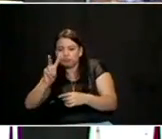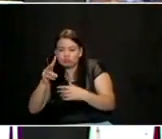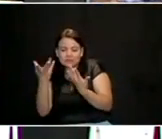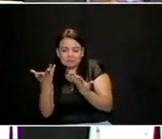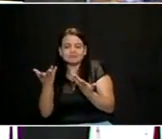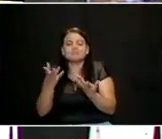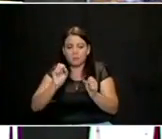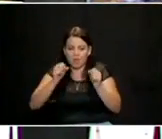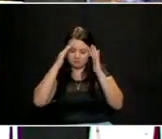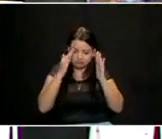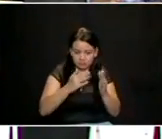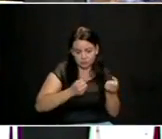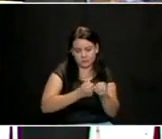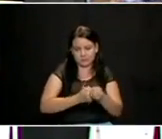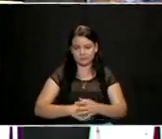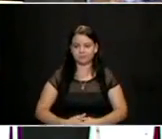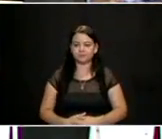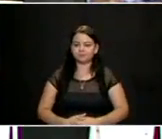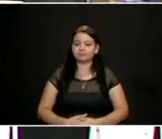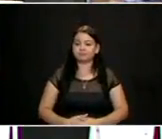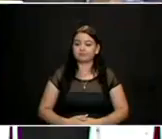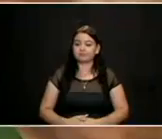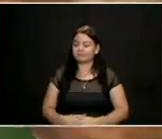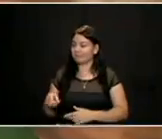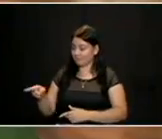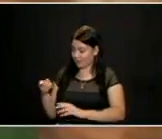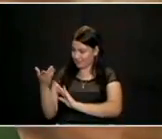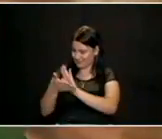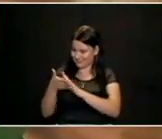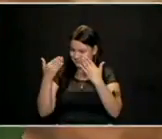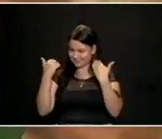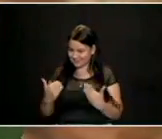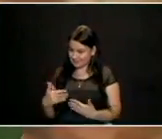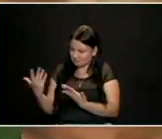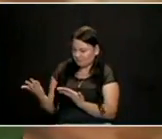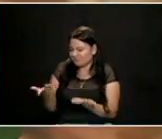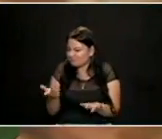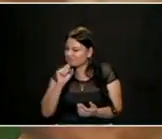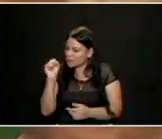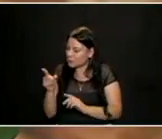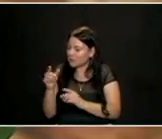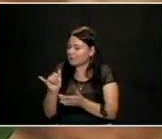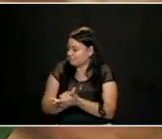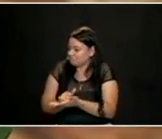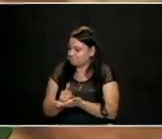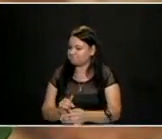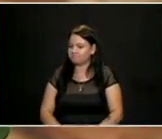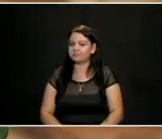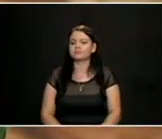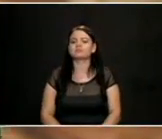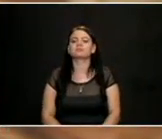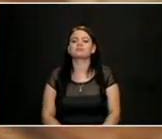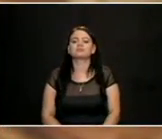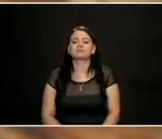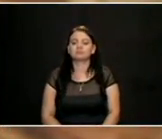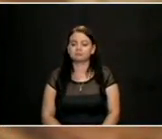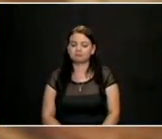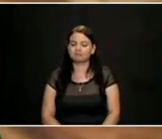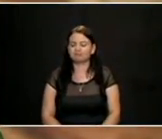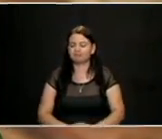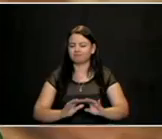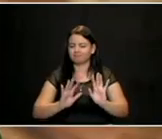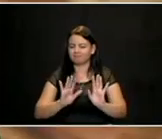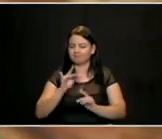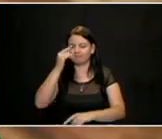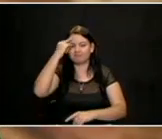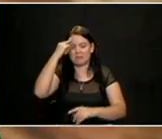misma pregunta para usted, candidata Rabe. Bueno, yo creo que hay un cambio también de mirada con respecto a las mascotas, a